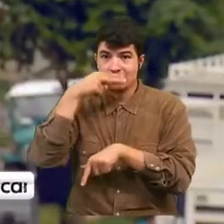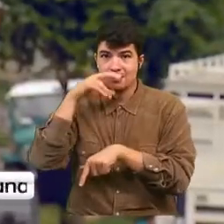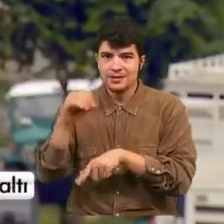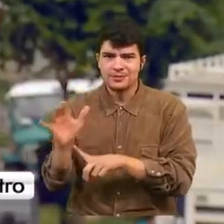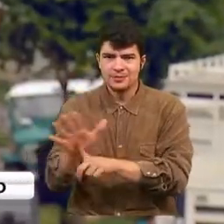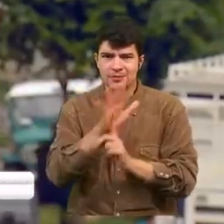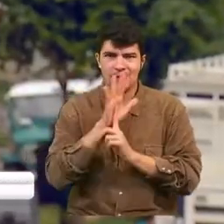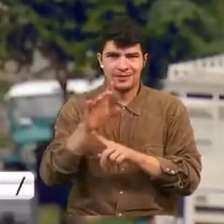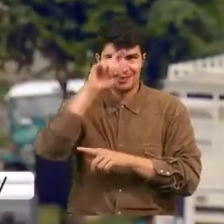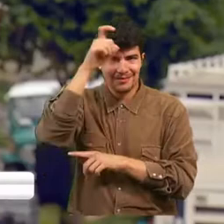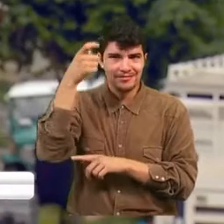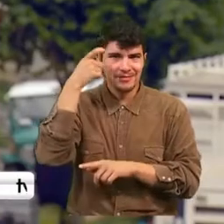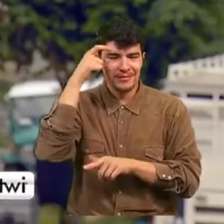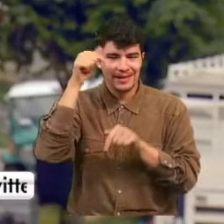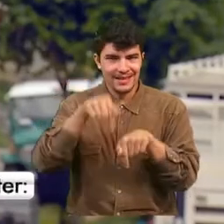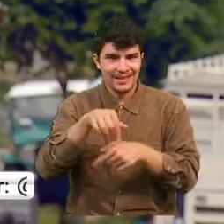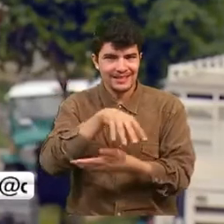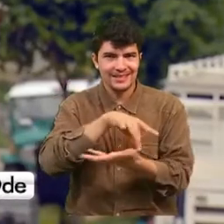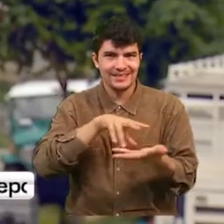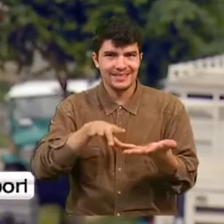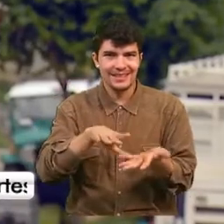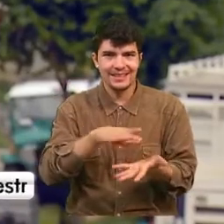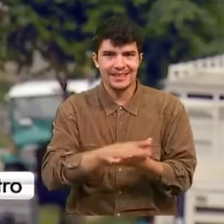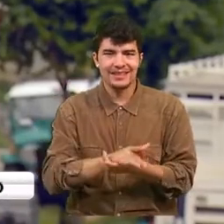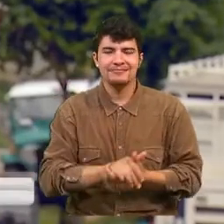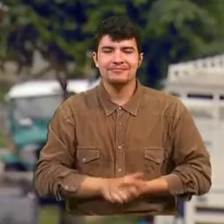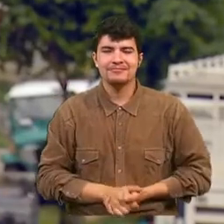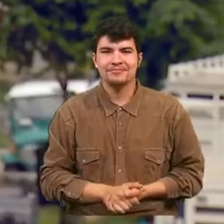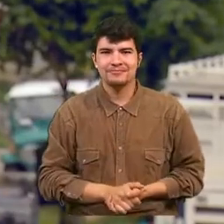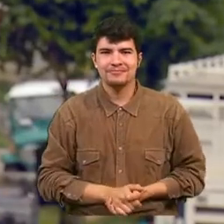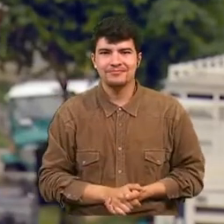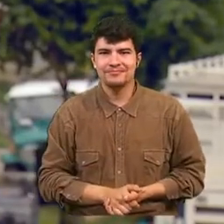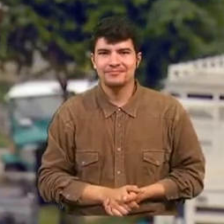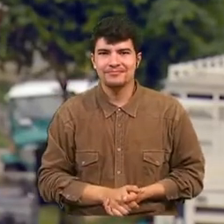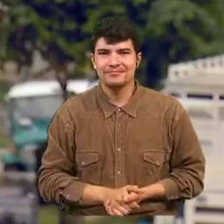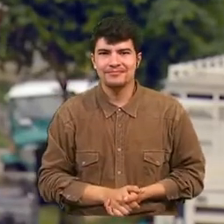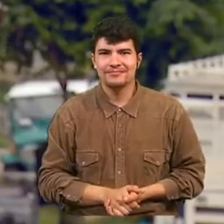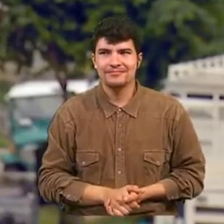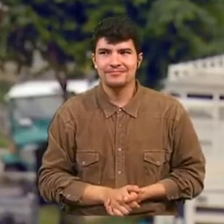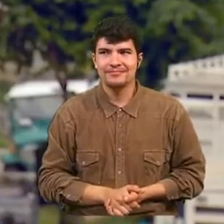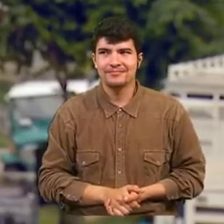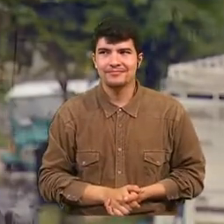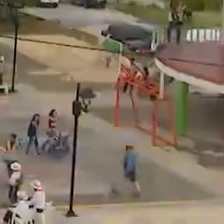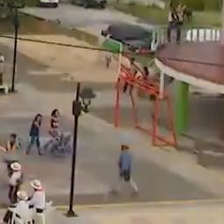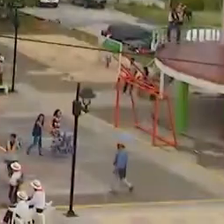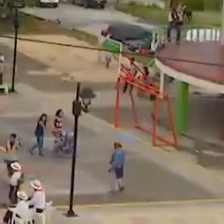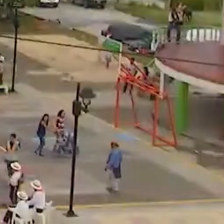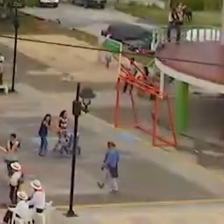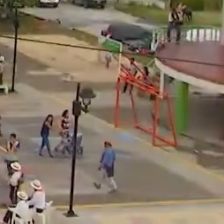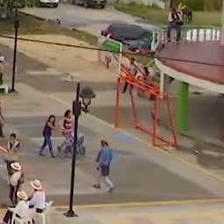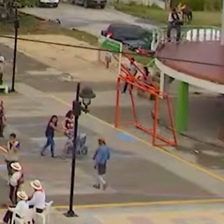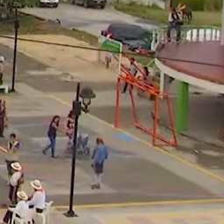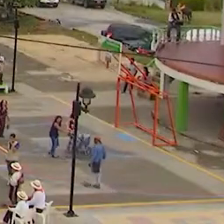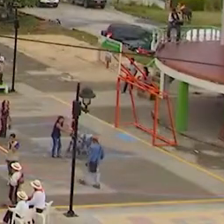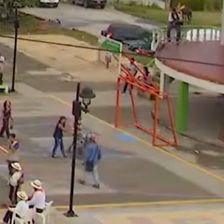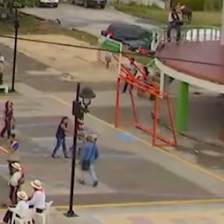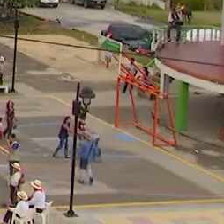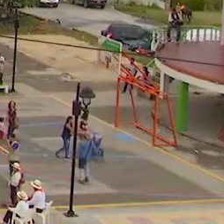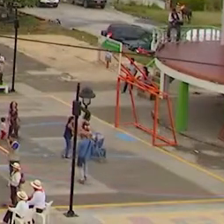los niños de la provincia de Vélez para el gobernador de Santander en materia de guabina, porque también hay moño para el gobernador.